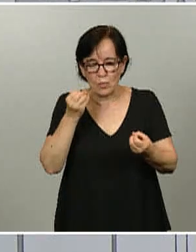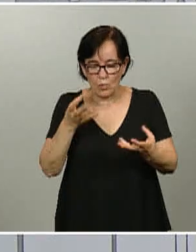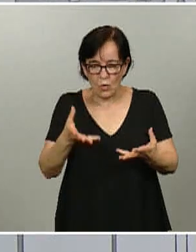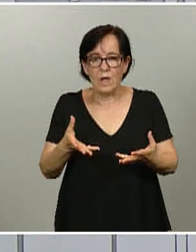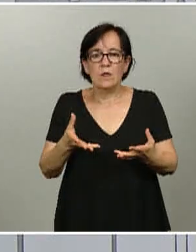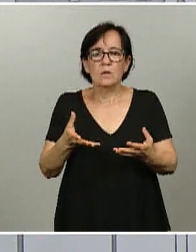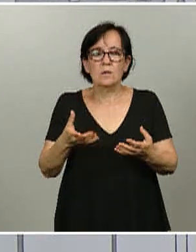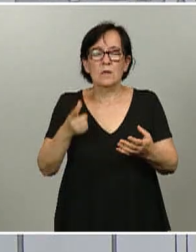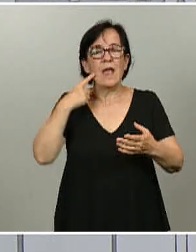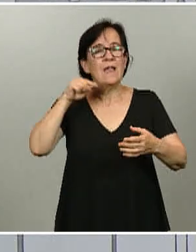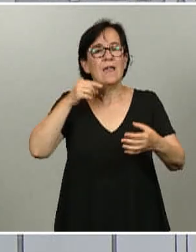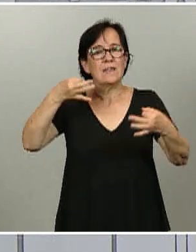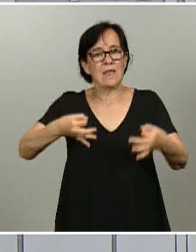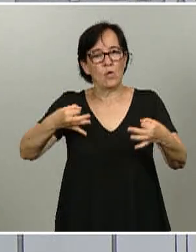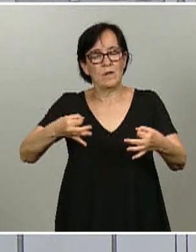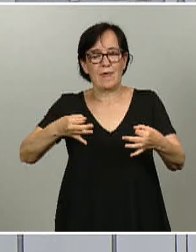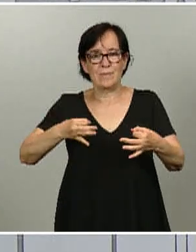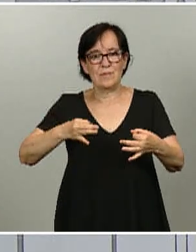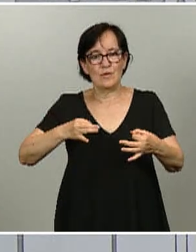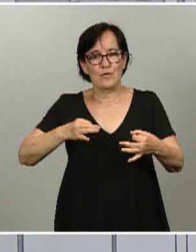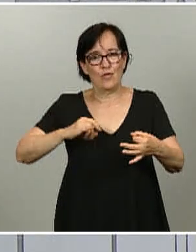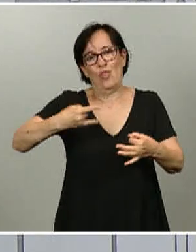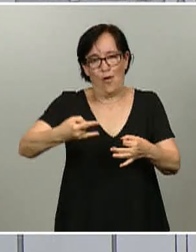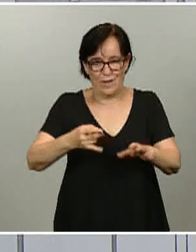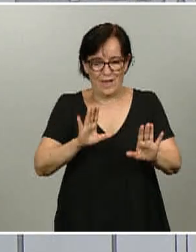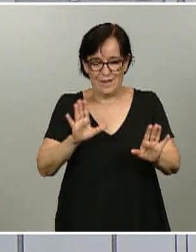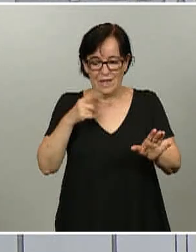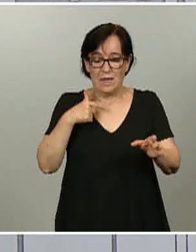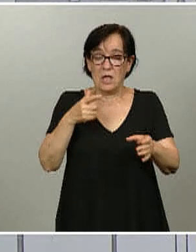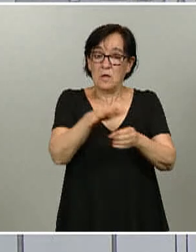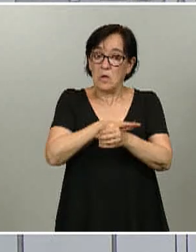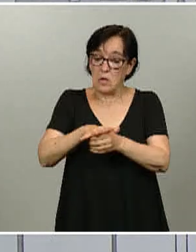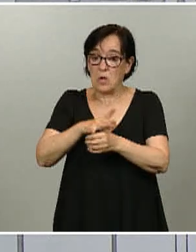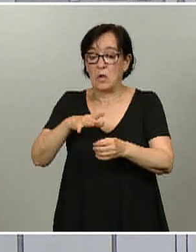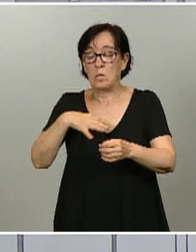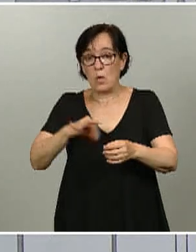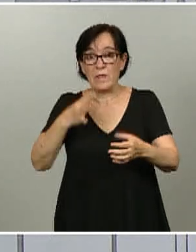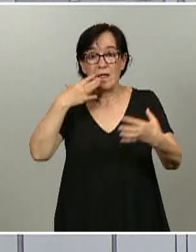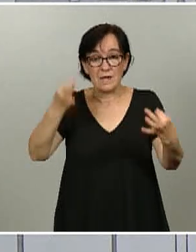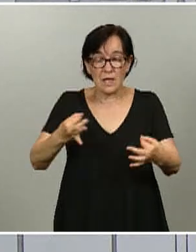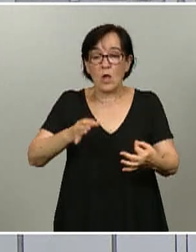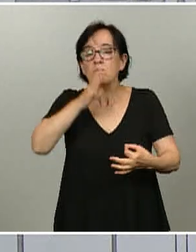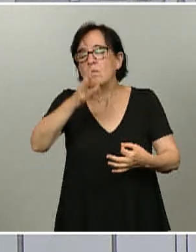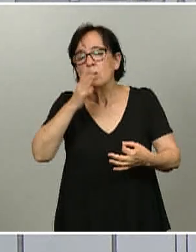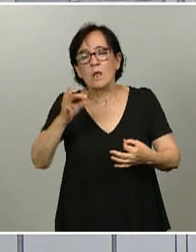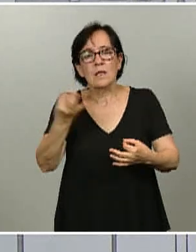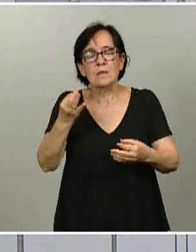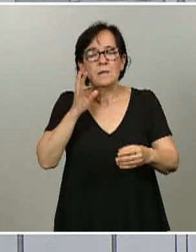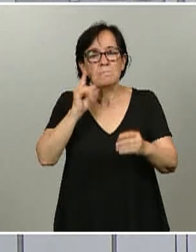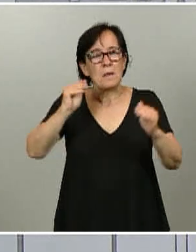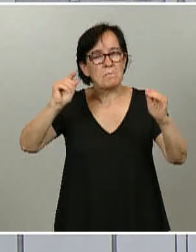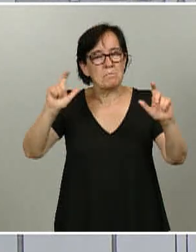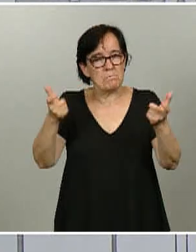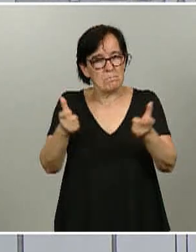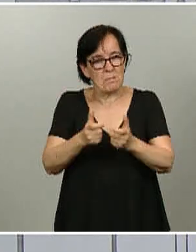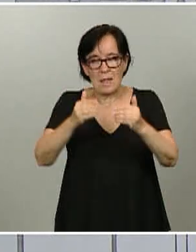seguridades extra. En algunos lugares se puede aceptar cierto riesgo, en otros, por la razón que sea, hay que tratar de minimizarlos al máximo. El